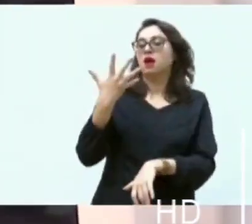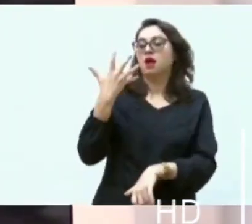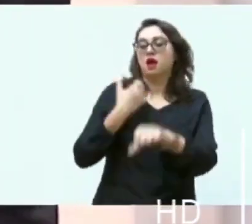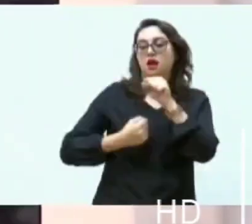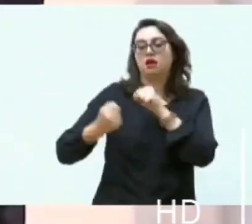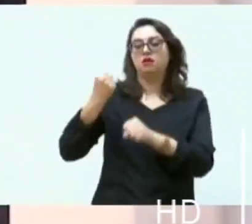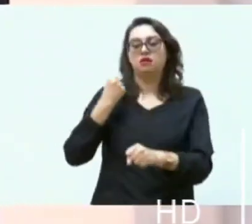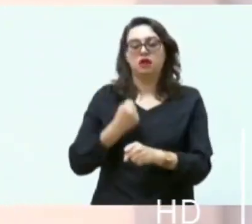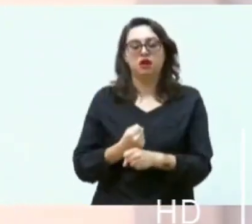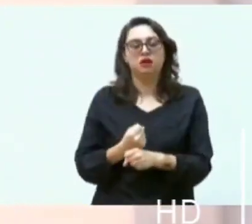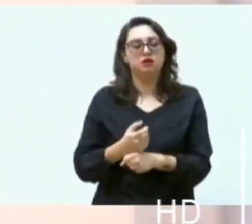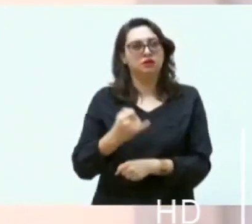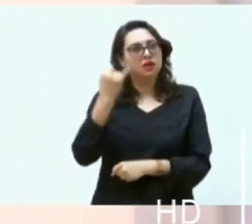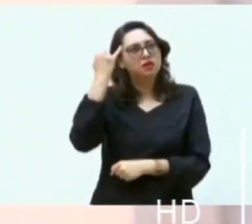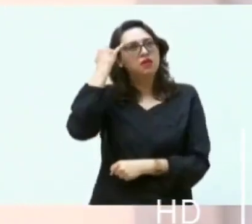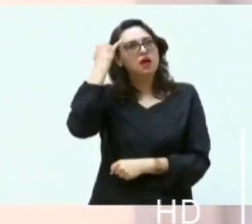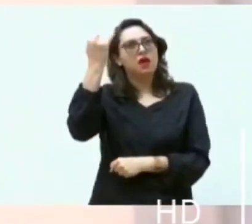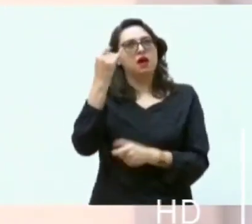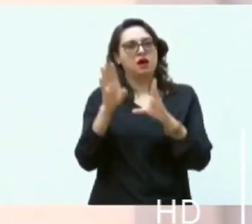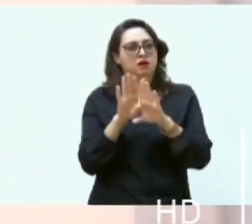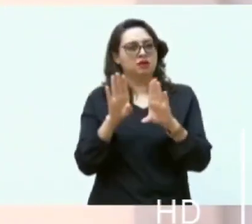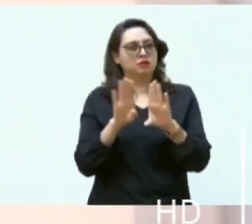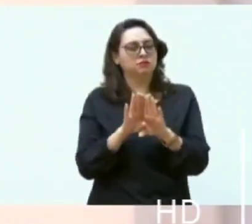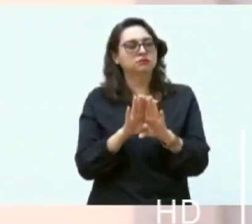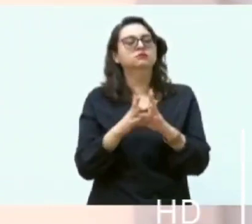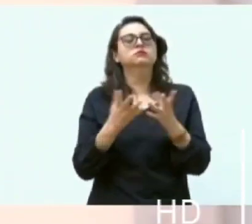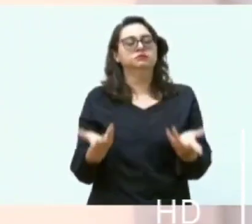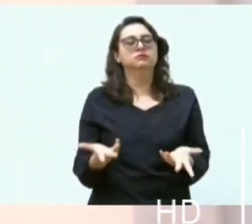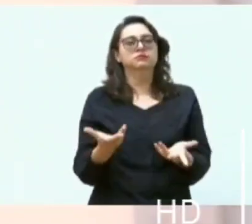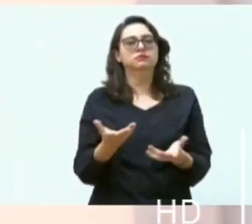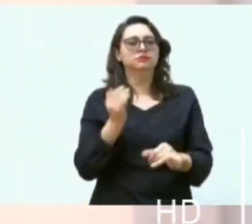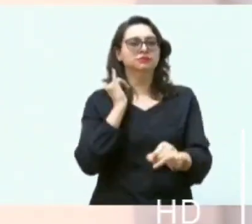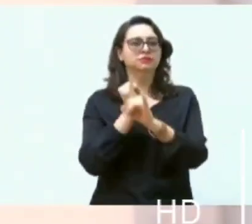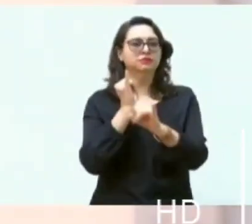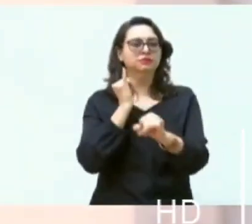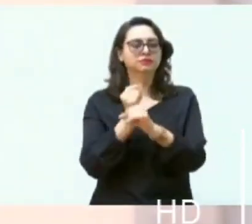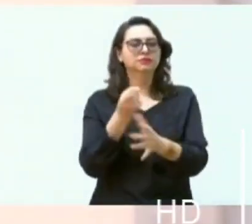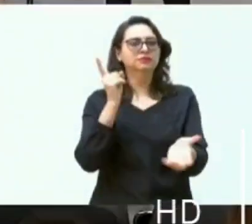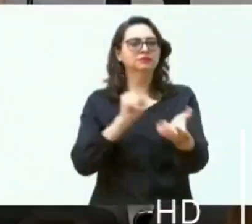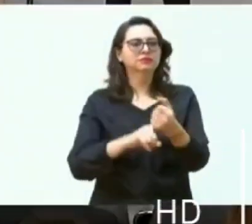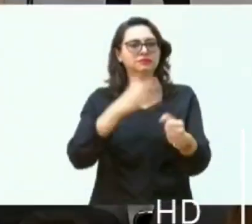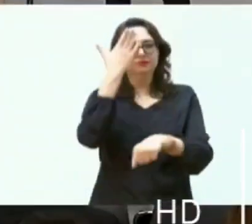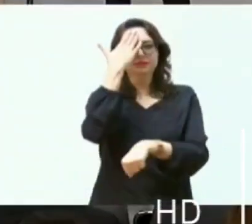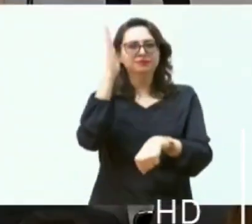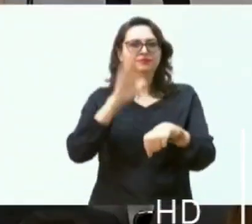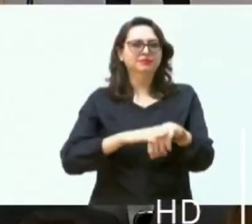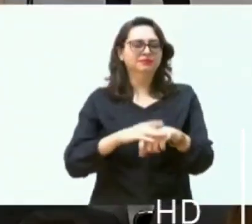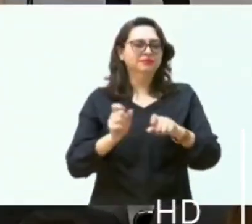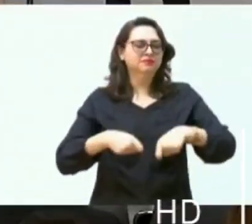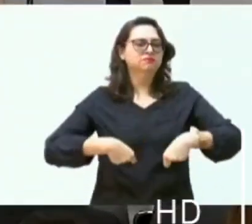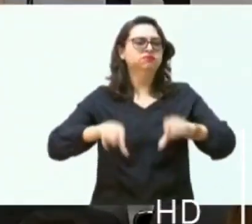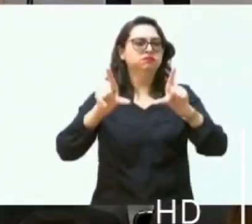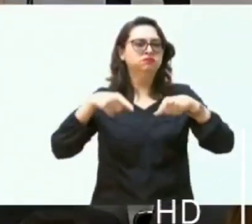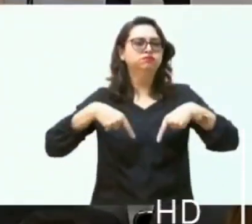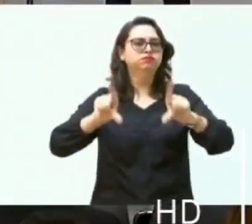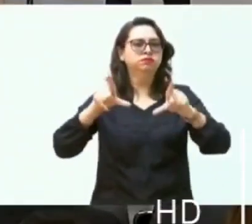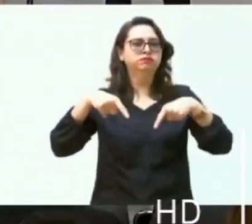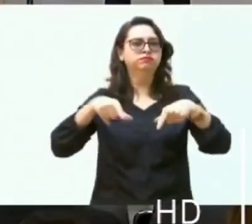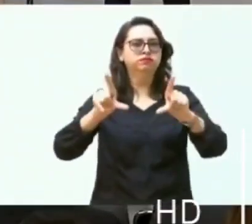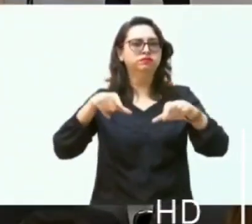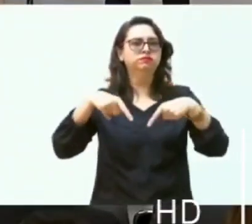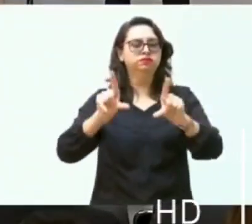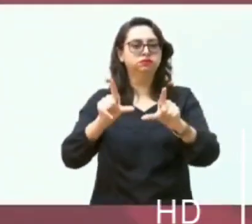el repositorio digital Memórica México Haz Memoria, para que desde cualquier